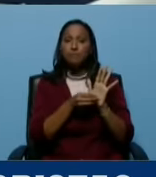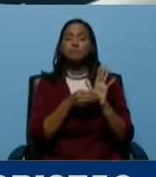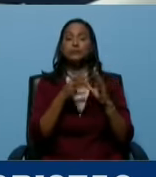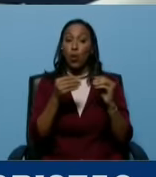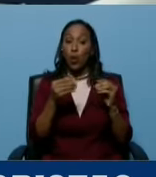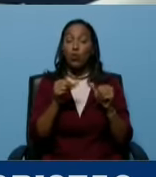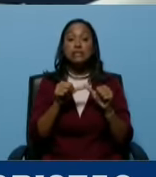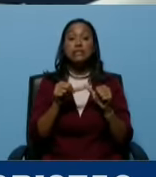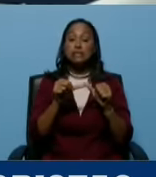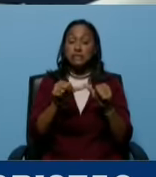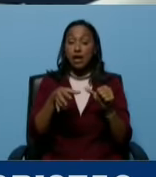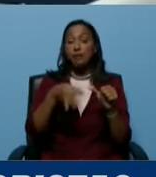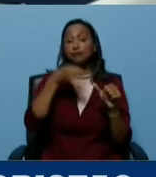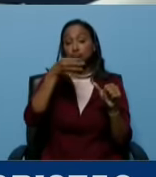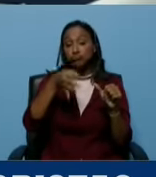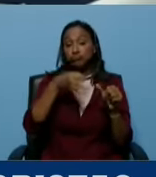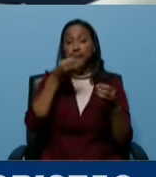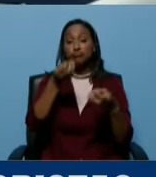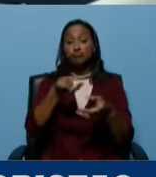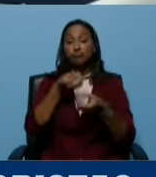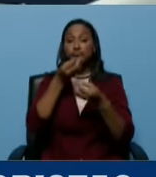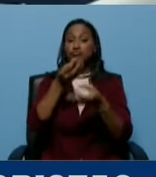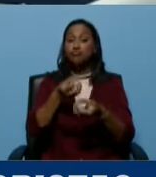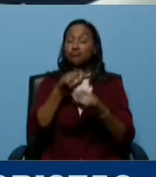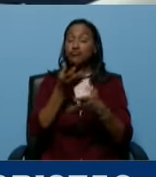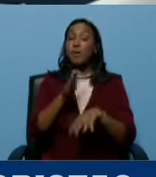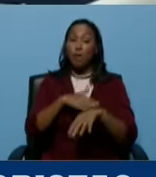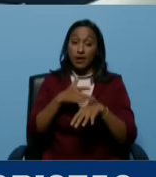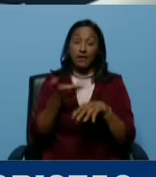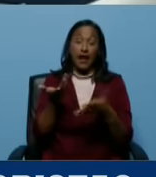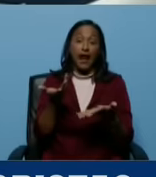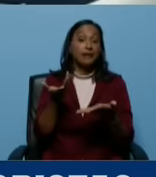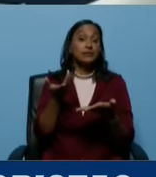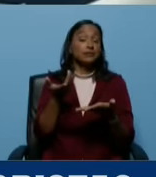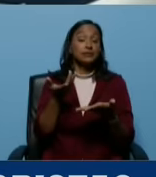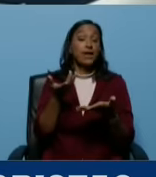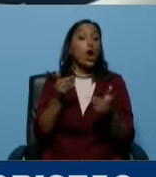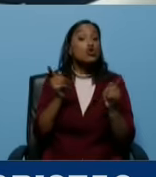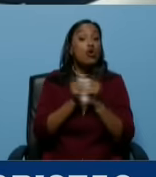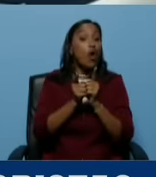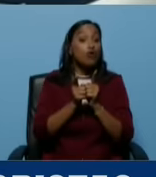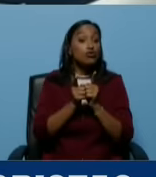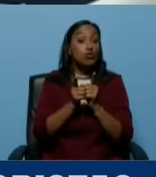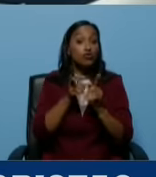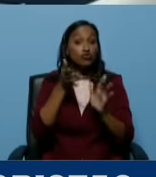que iba a ocurrir. Pero no bastaba esto que he mencionado, no bastaba.